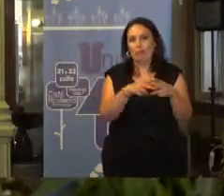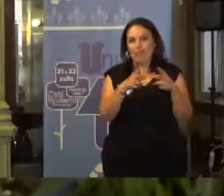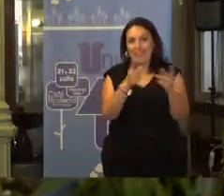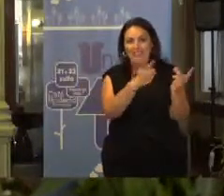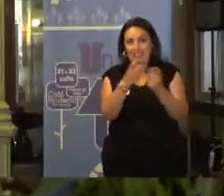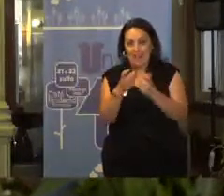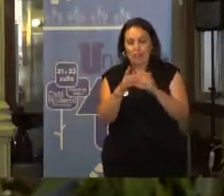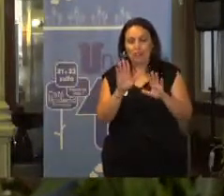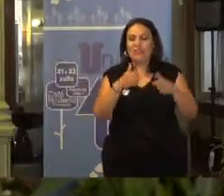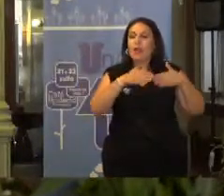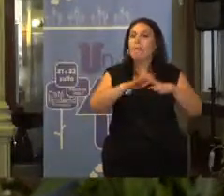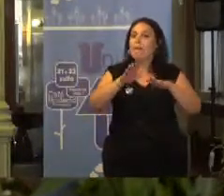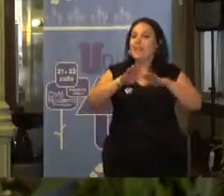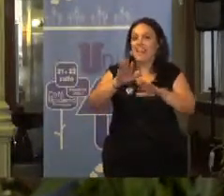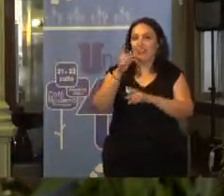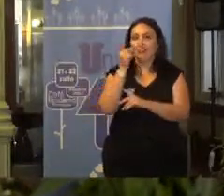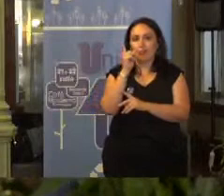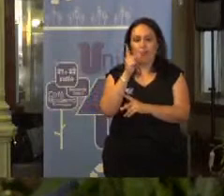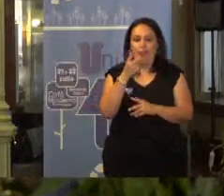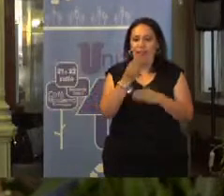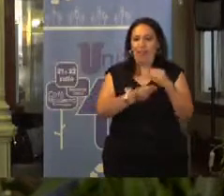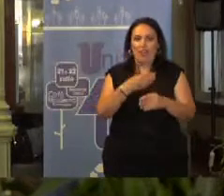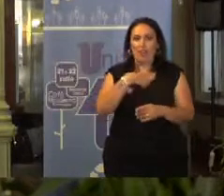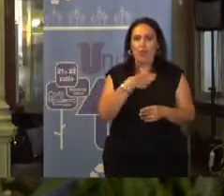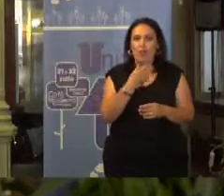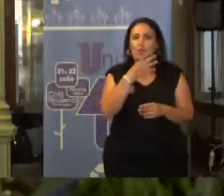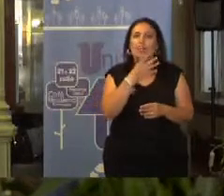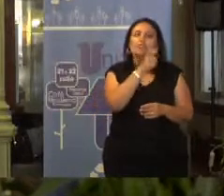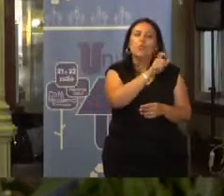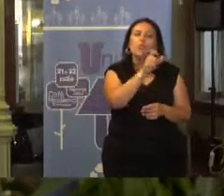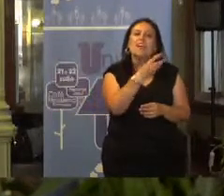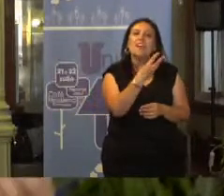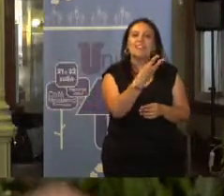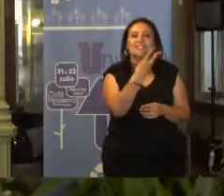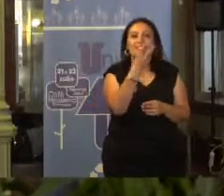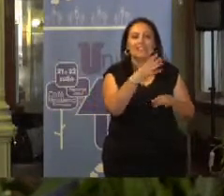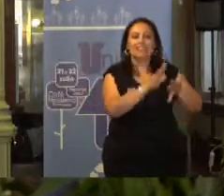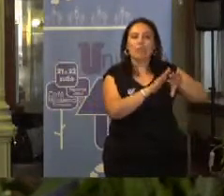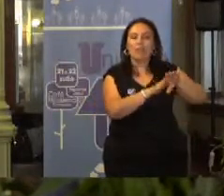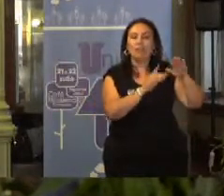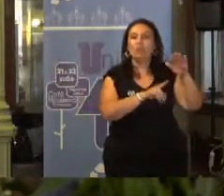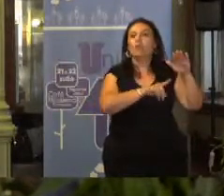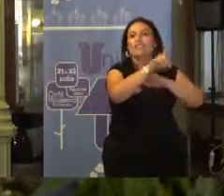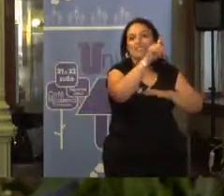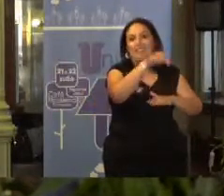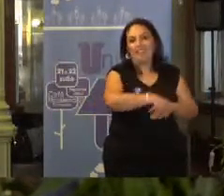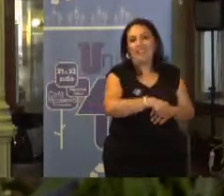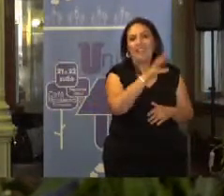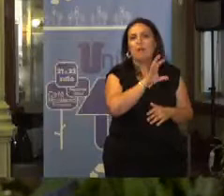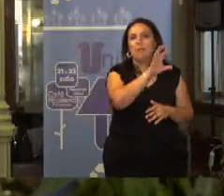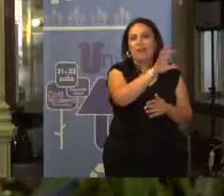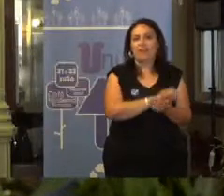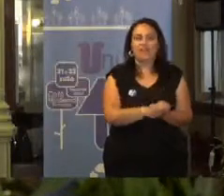só en Marea, temos a tres mulleres que representan ese amplo espectro da esquerda progresista neste país. Temos a